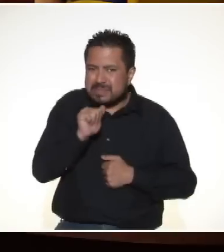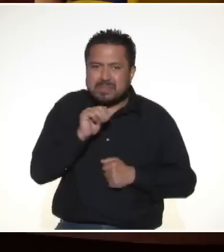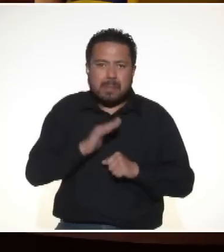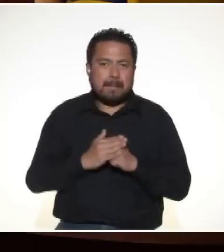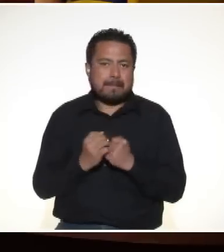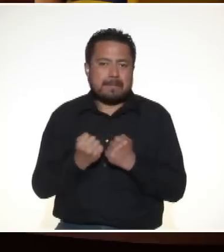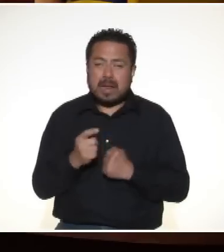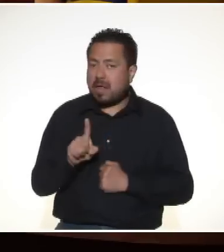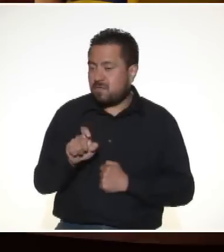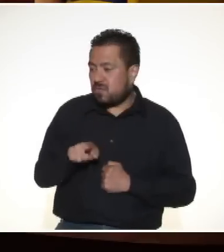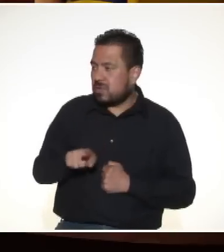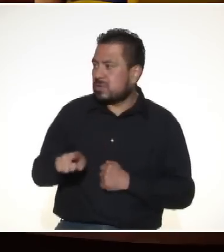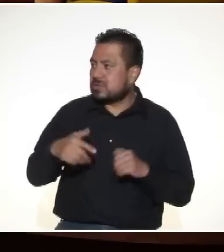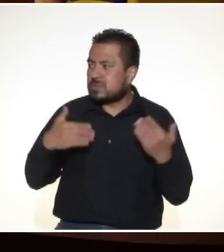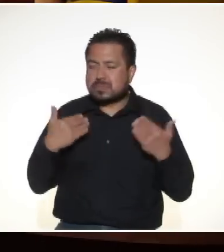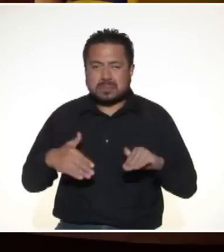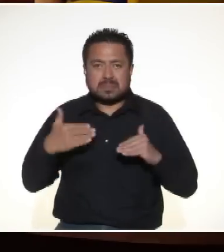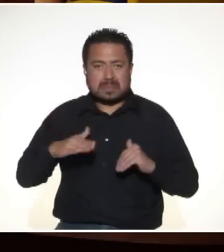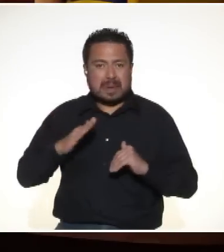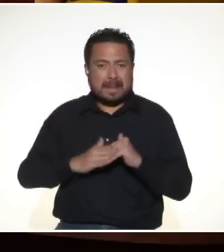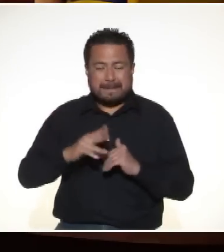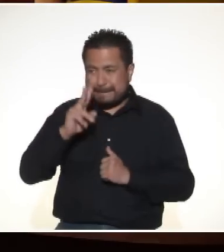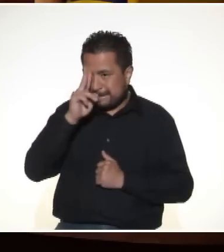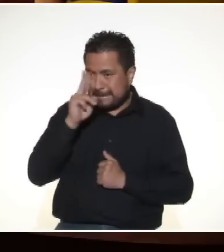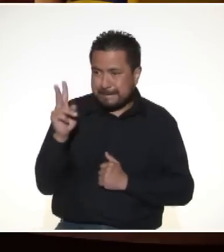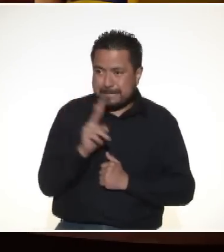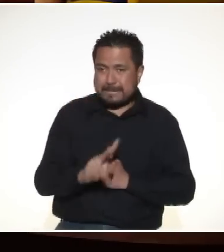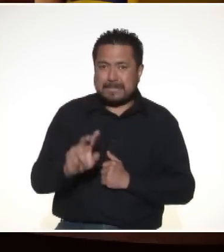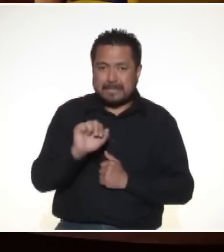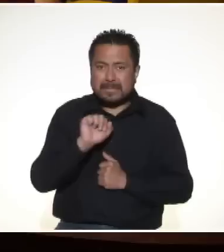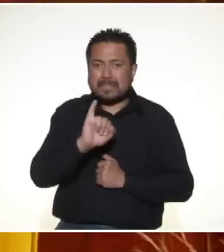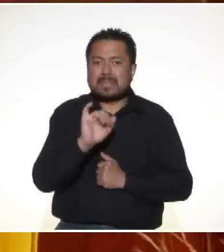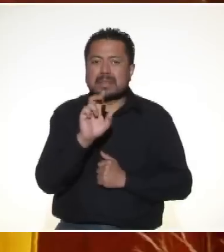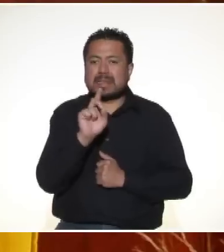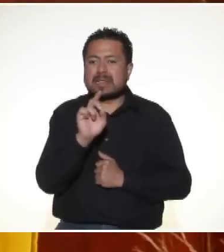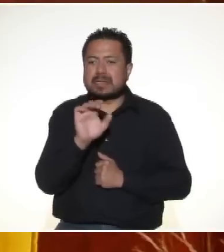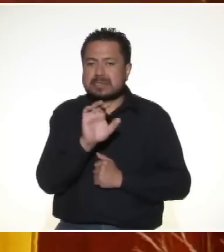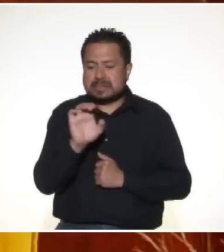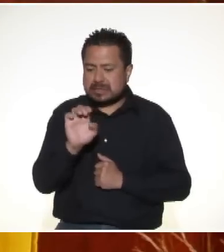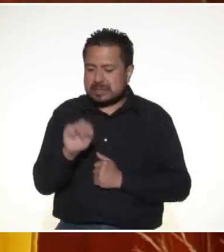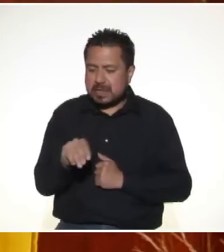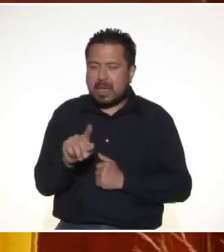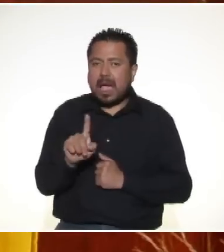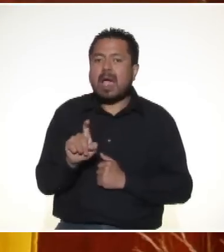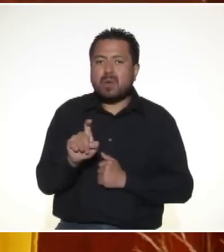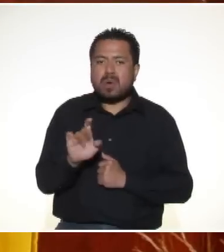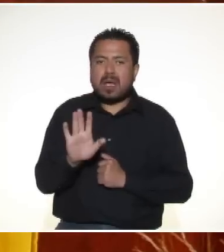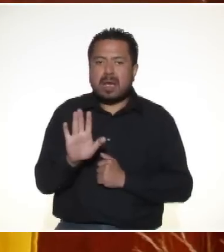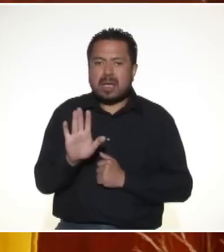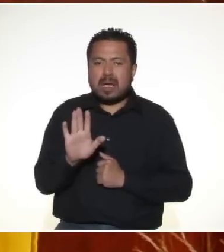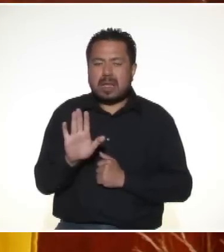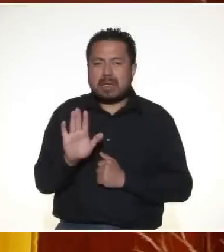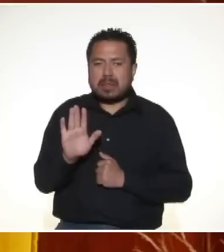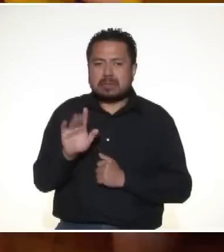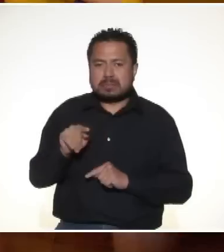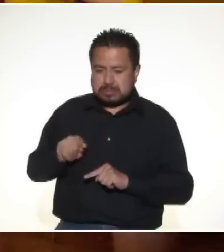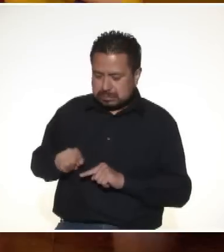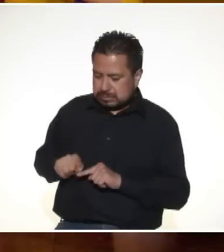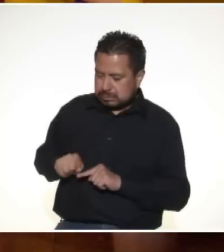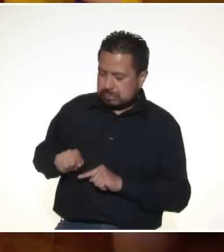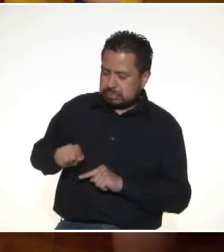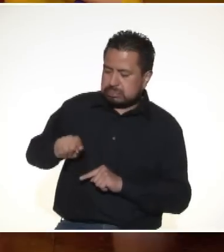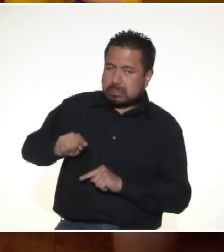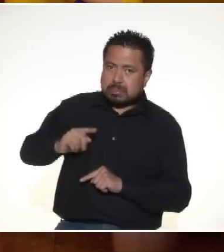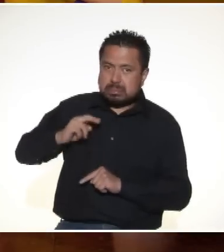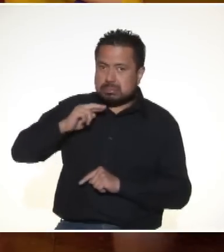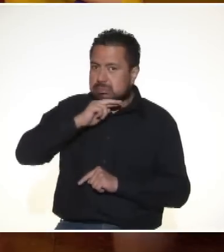fuerza del agua es extremadamente grande. 30 centímetros de agua a medio metro por segundo de